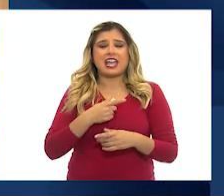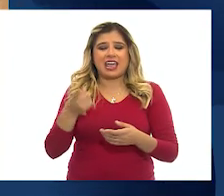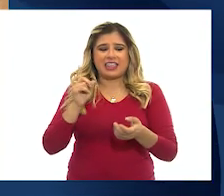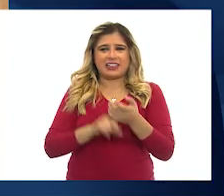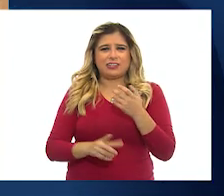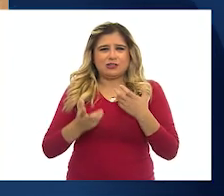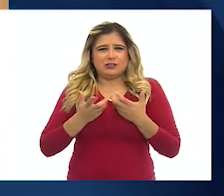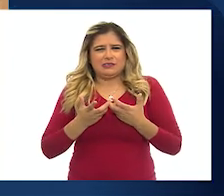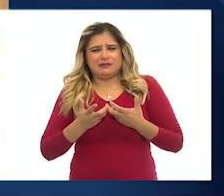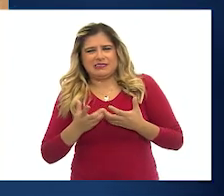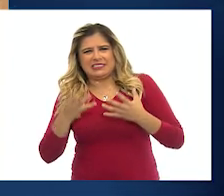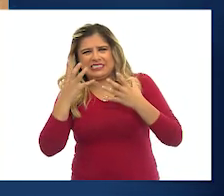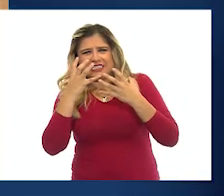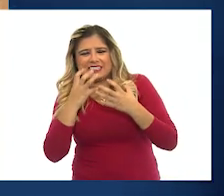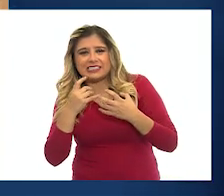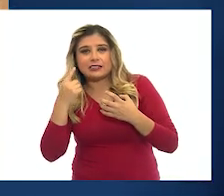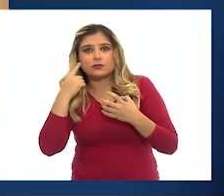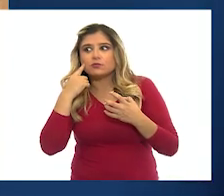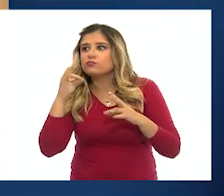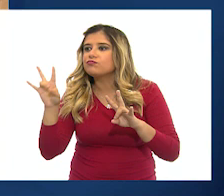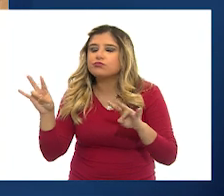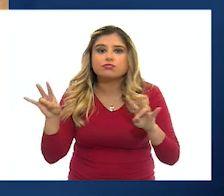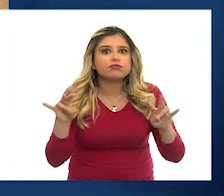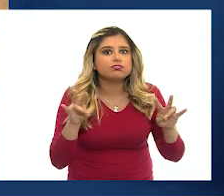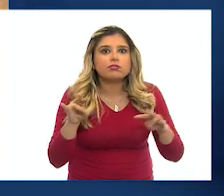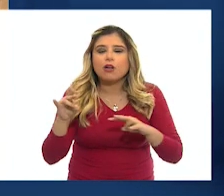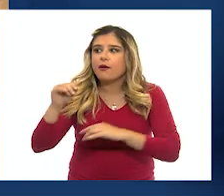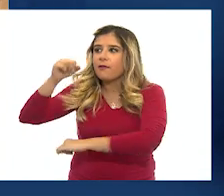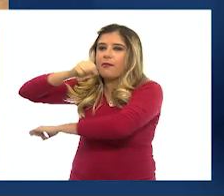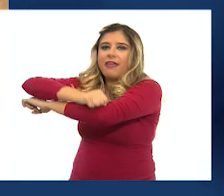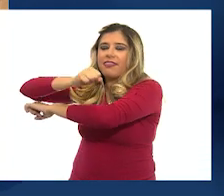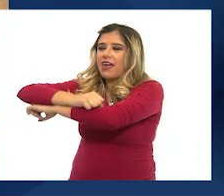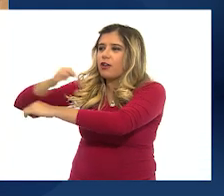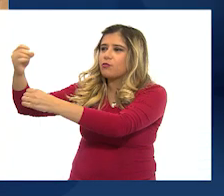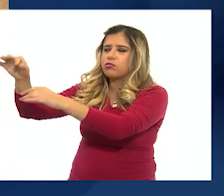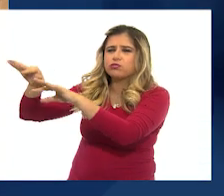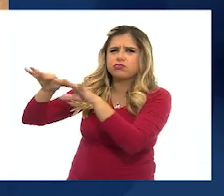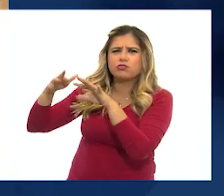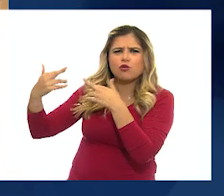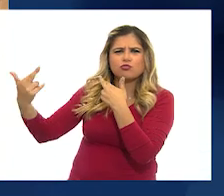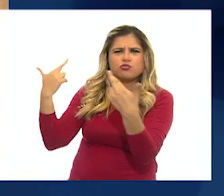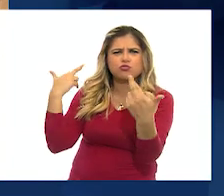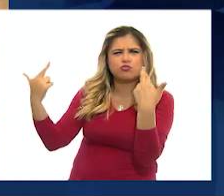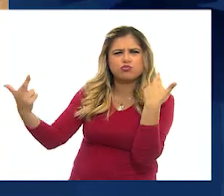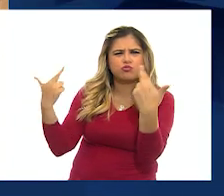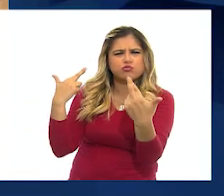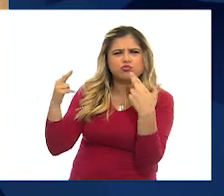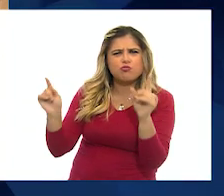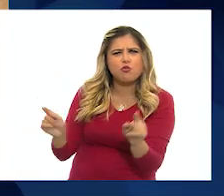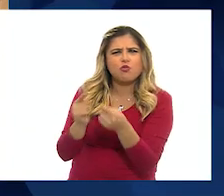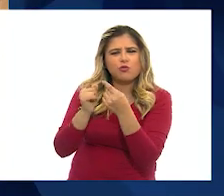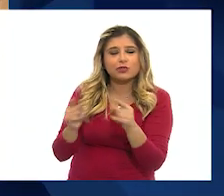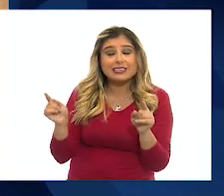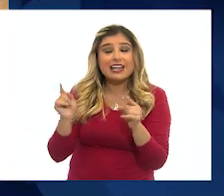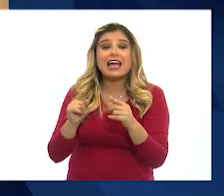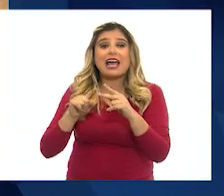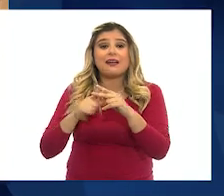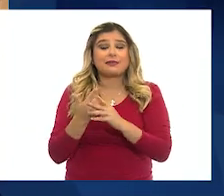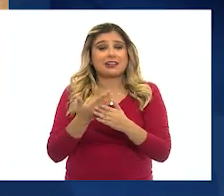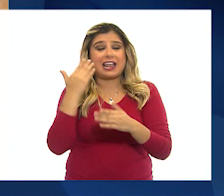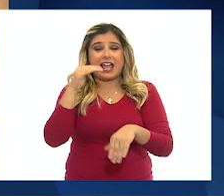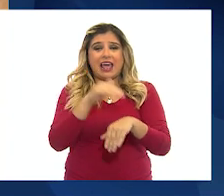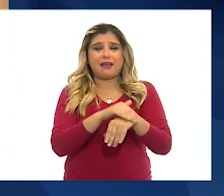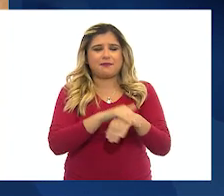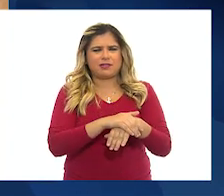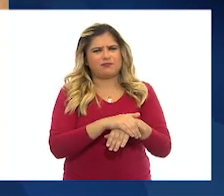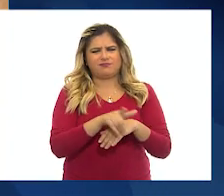bien vivo, bien alerta, escuchando la música que entra por la ventana y mirando el gusano que se arrastra por el suelo. Al principio mis amigos